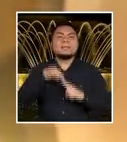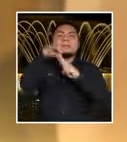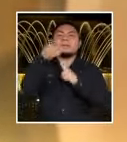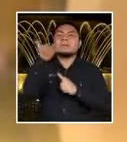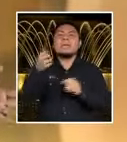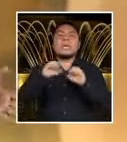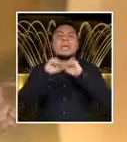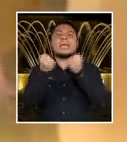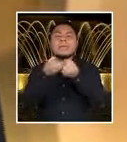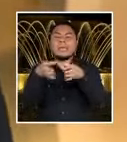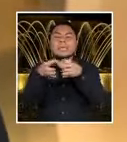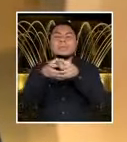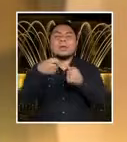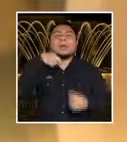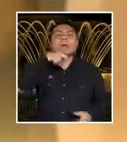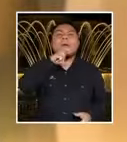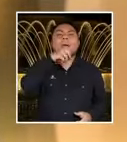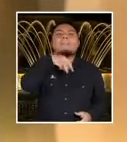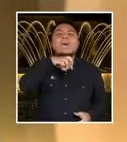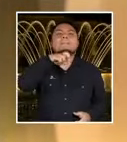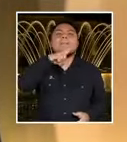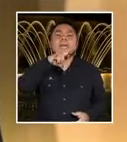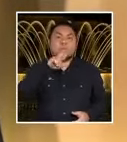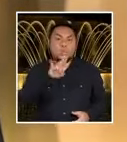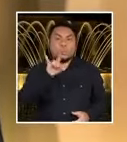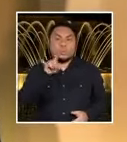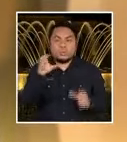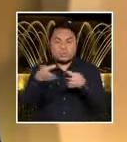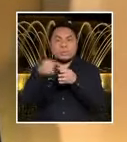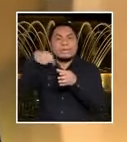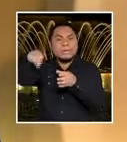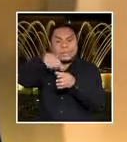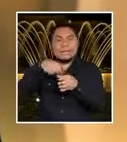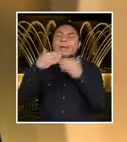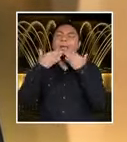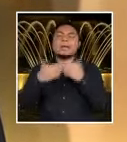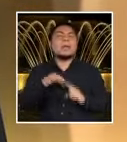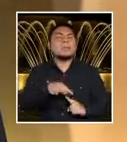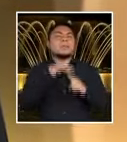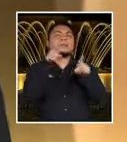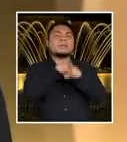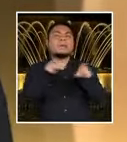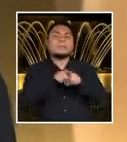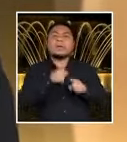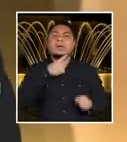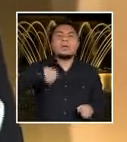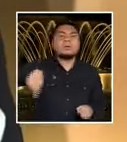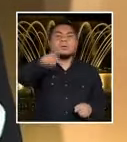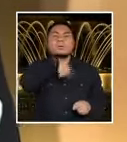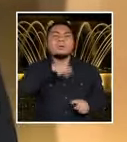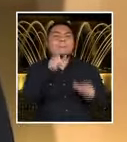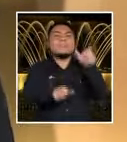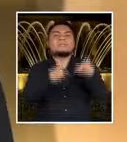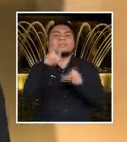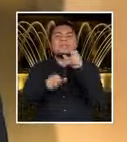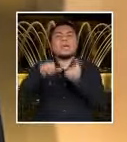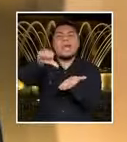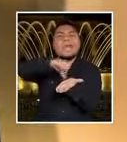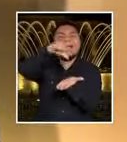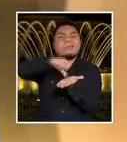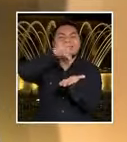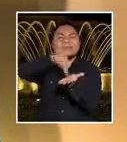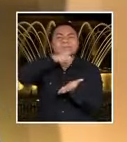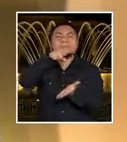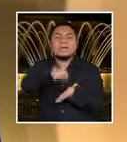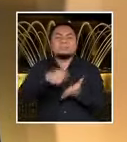al equipo de PromPerú, liderado por Lucho Torres, pero también especialmente a todos esos artistas que nos